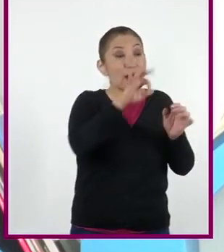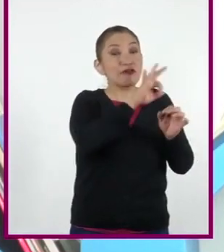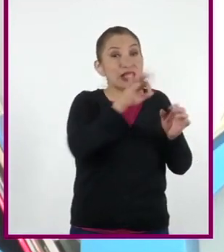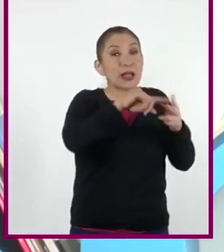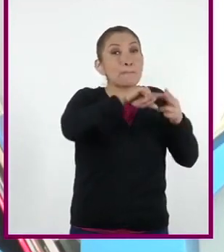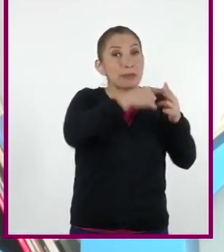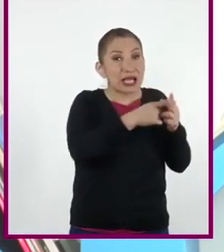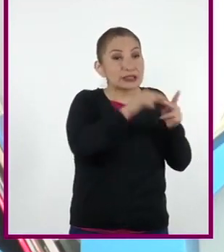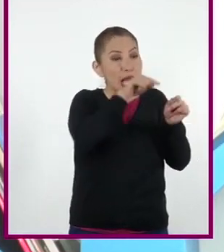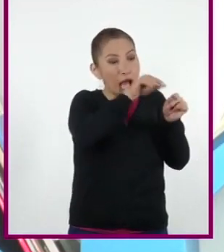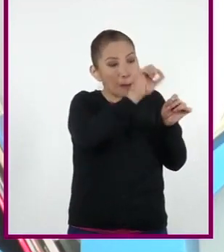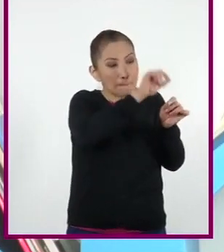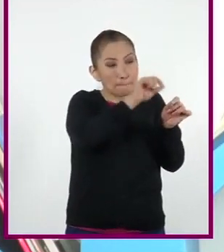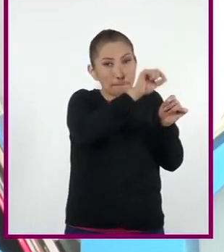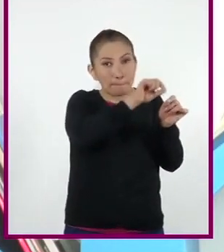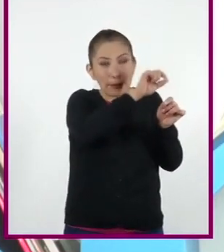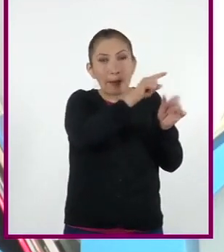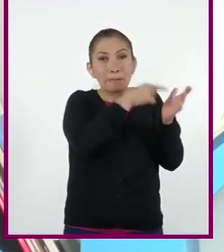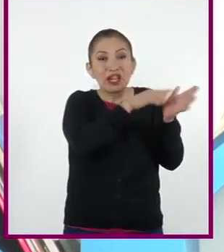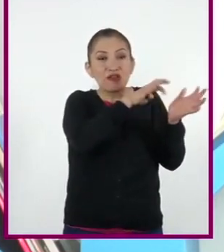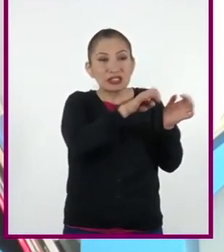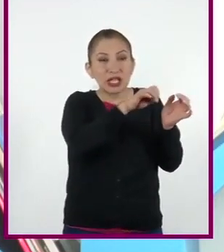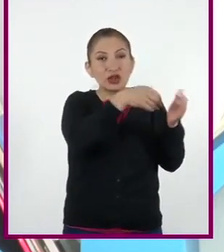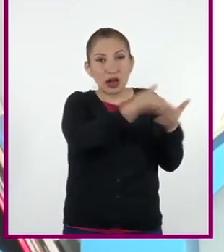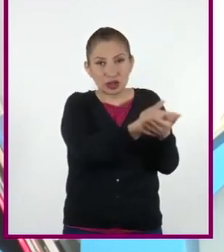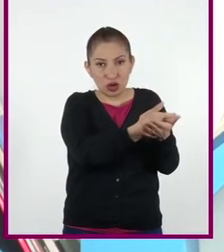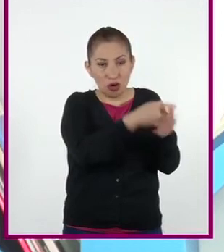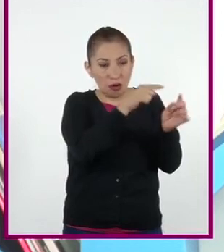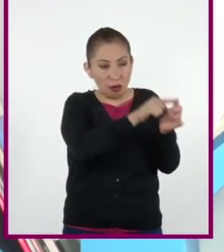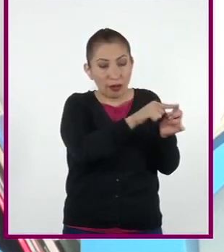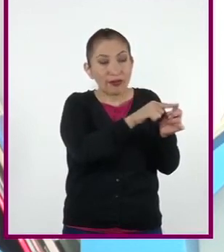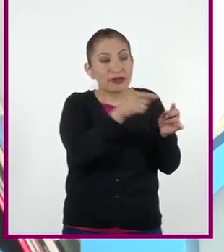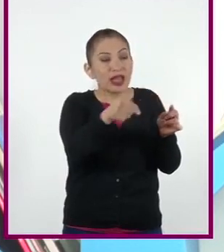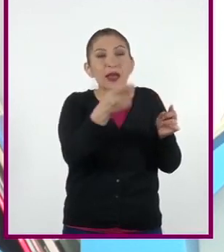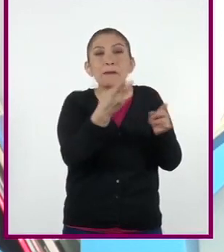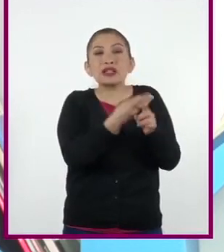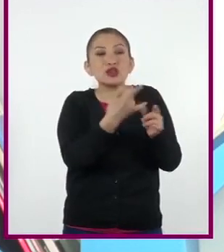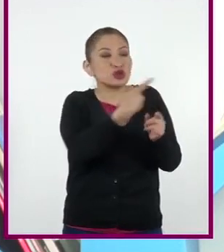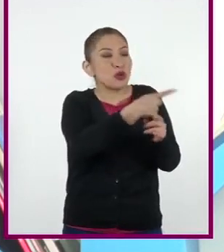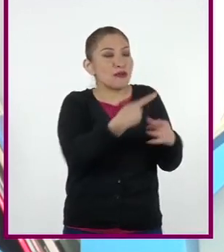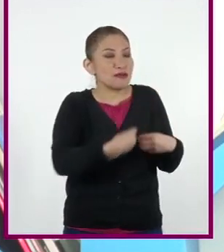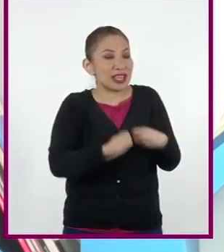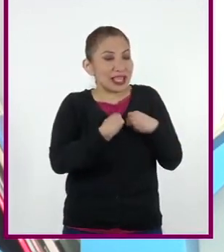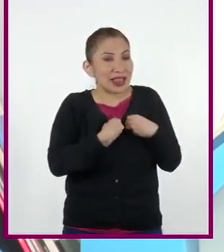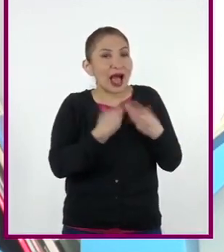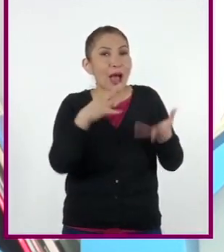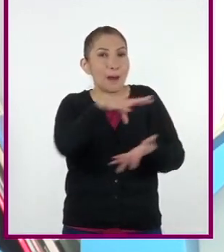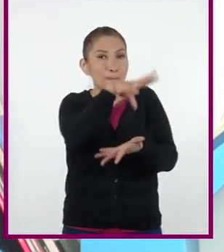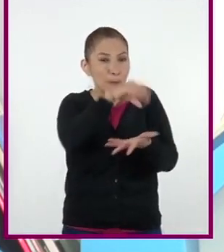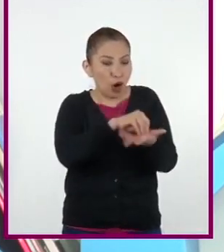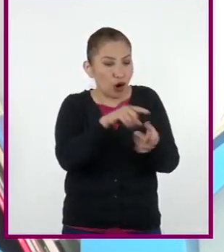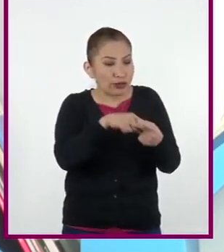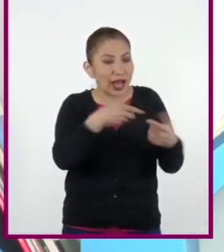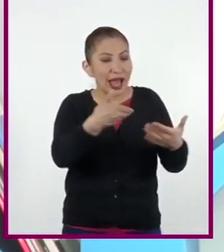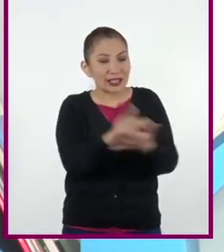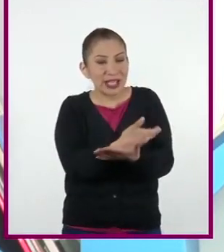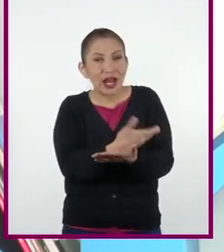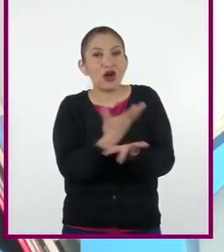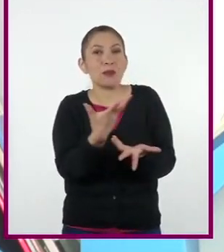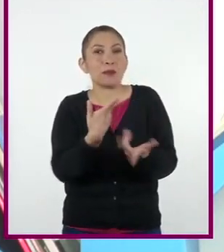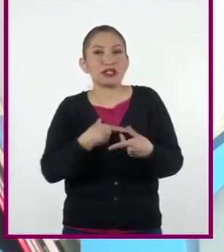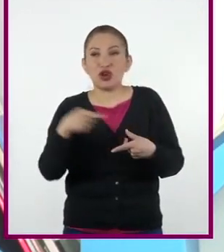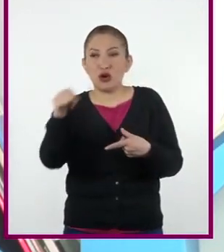deberán iniciar su línea del tiempo. Deberán incluir momentos importantes como fueron bodas,